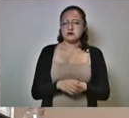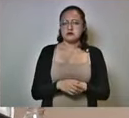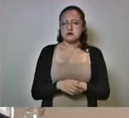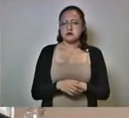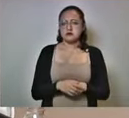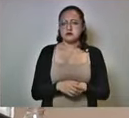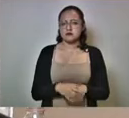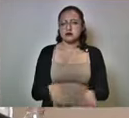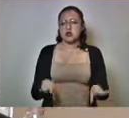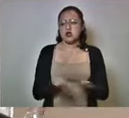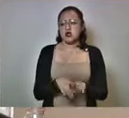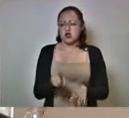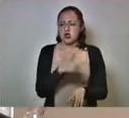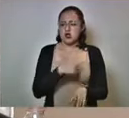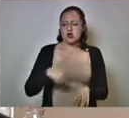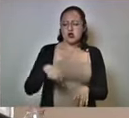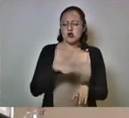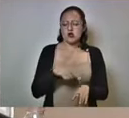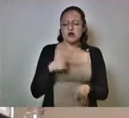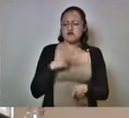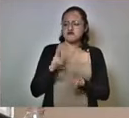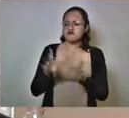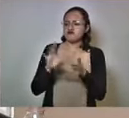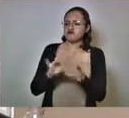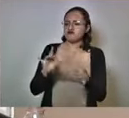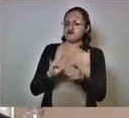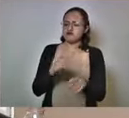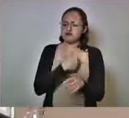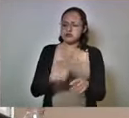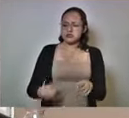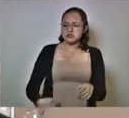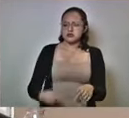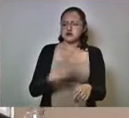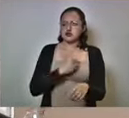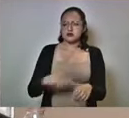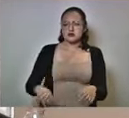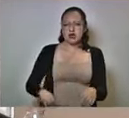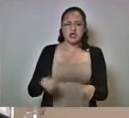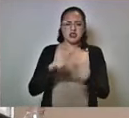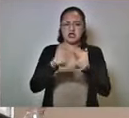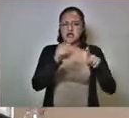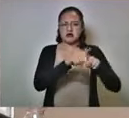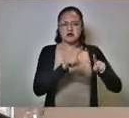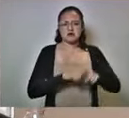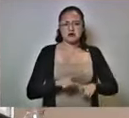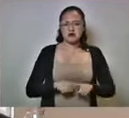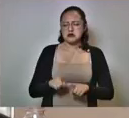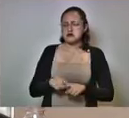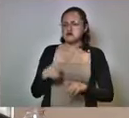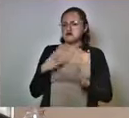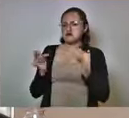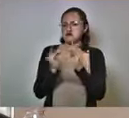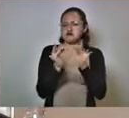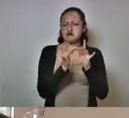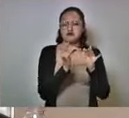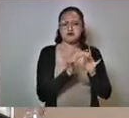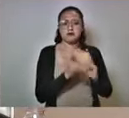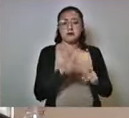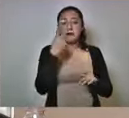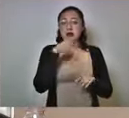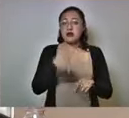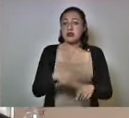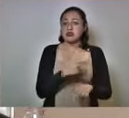hablando con alcaldes, estamos hablando con todo tipo de personas para aplicar, para que se